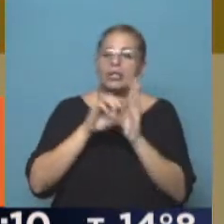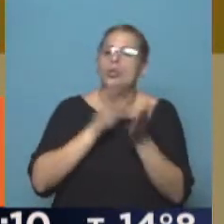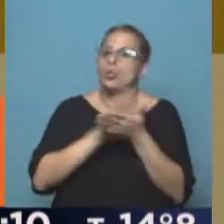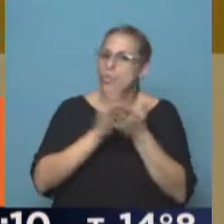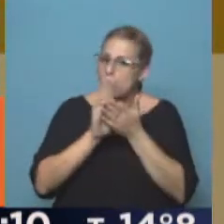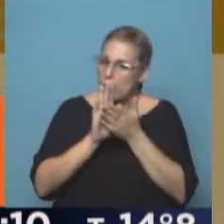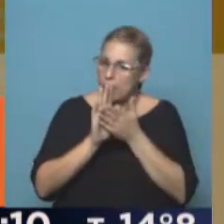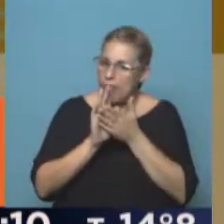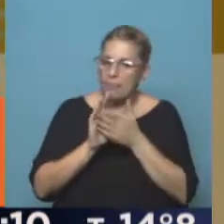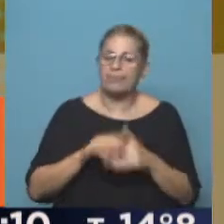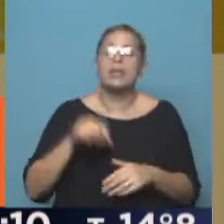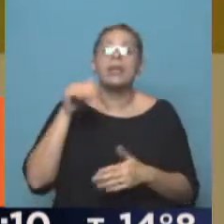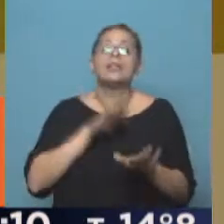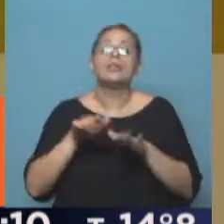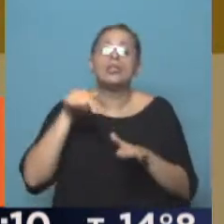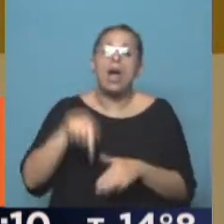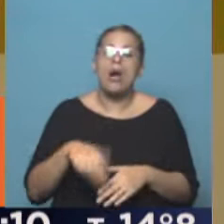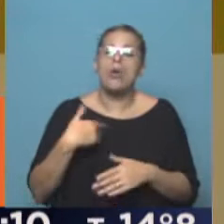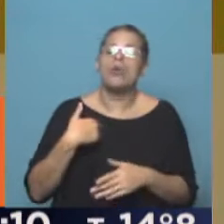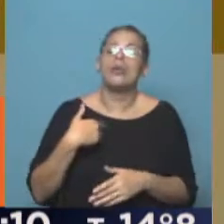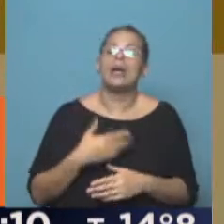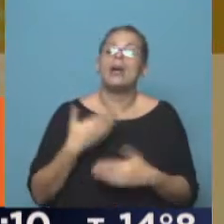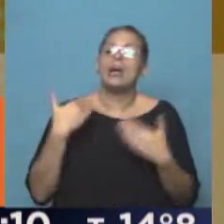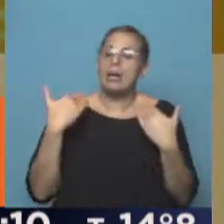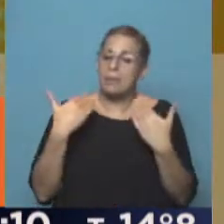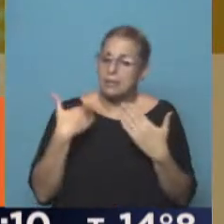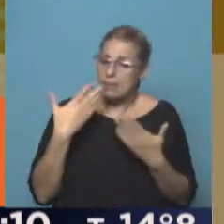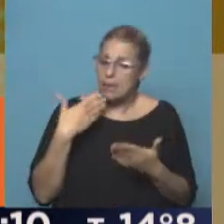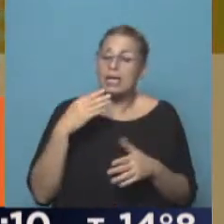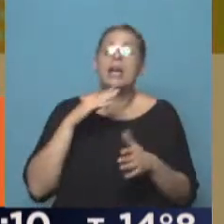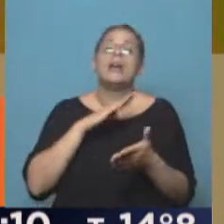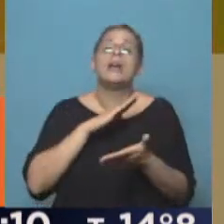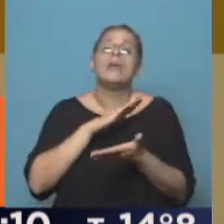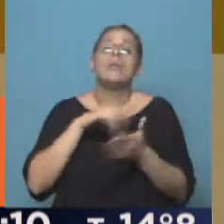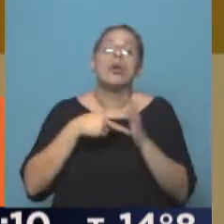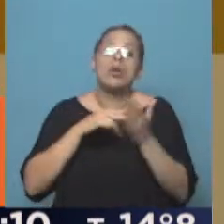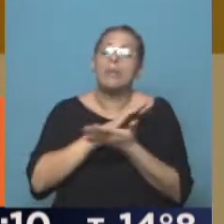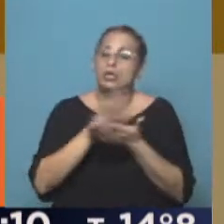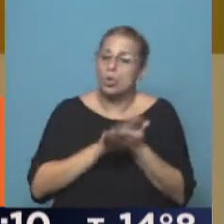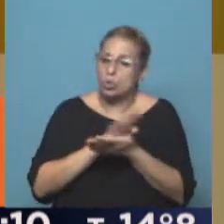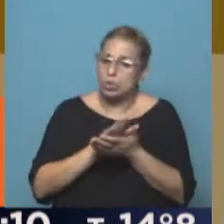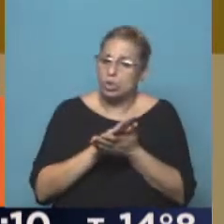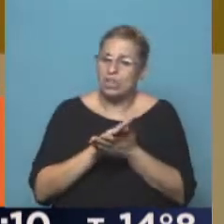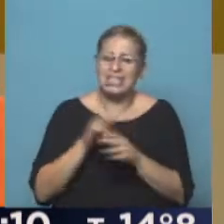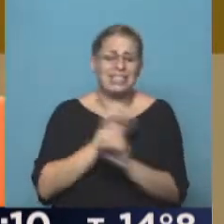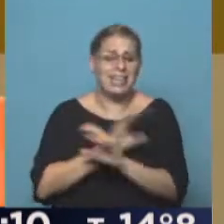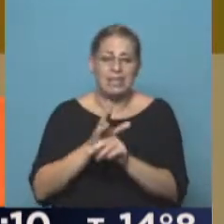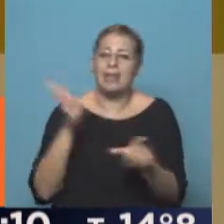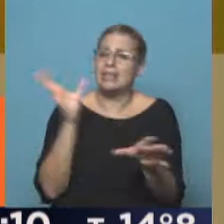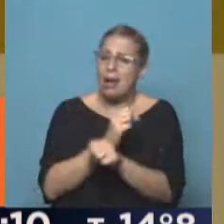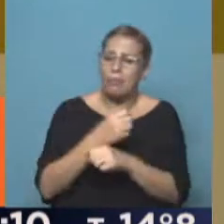la altura de los tiempos dinámica y con capacidad ejecutiva para resolver los problemas estos son terribles transporte salubridad